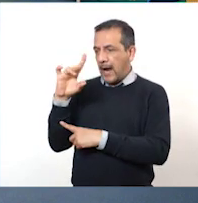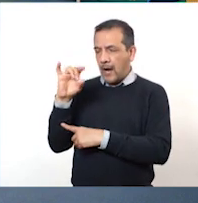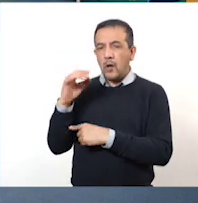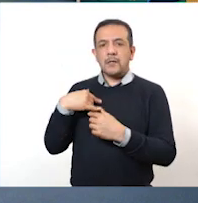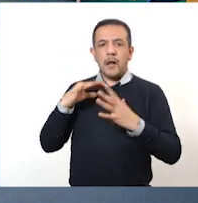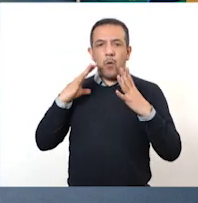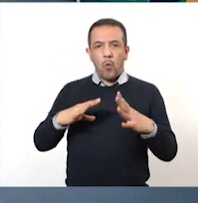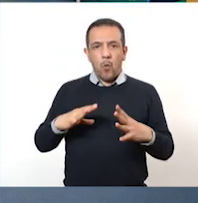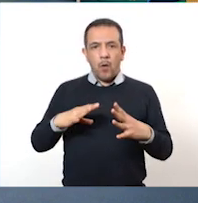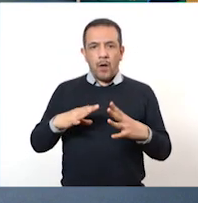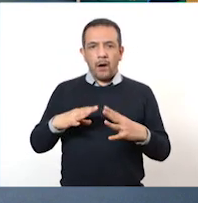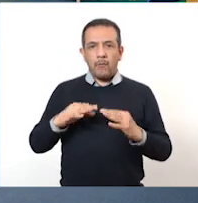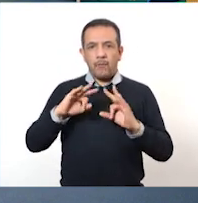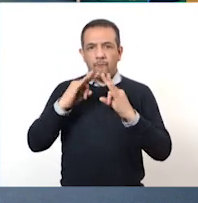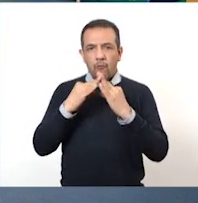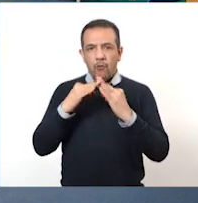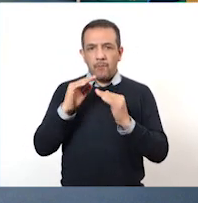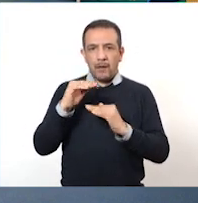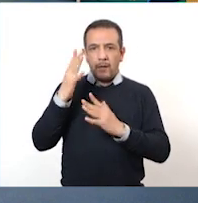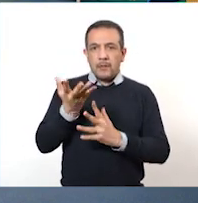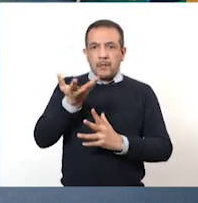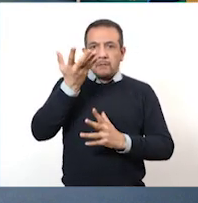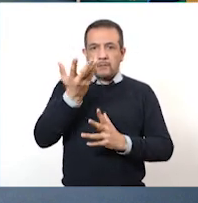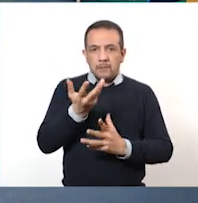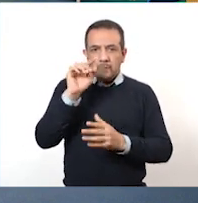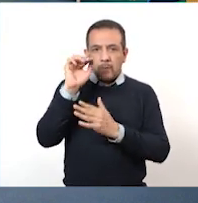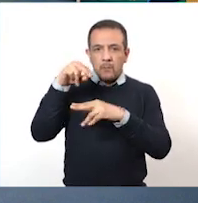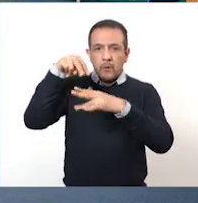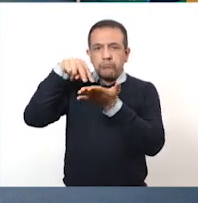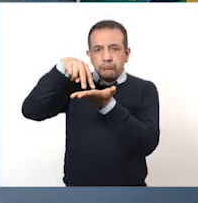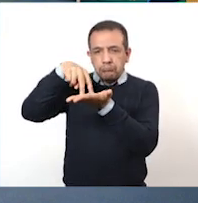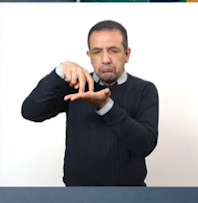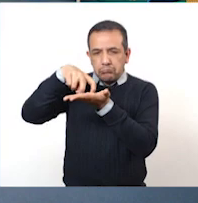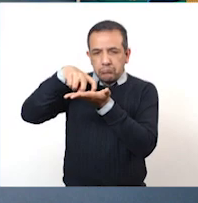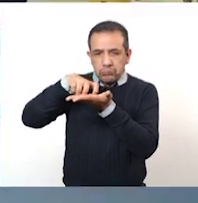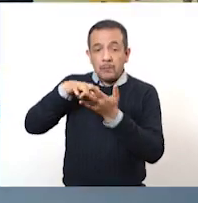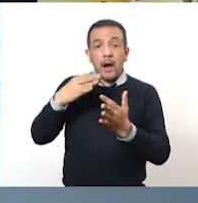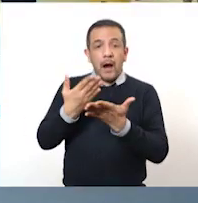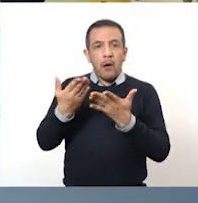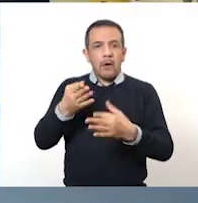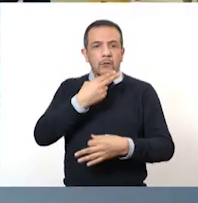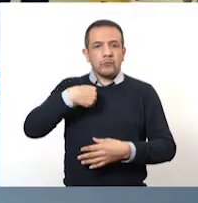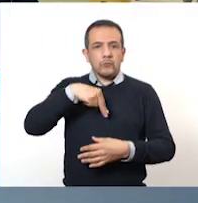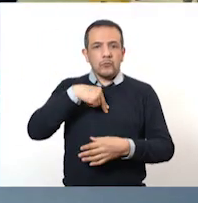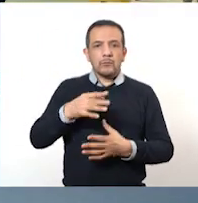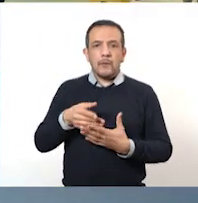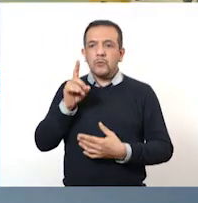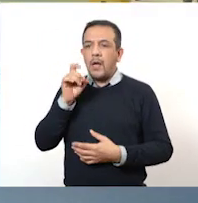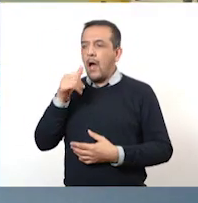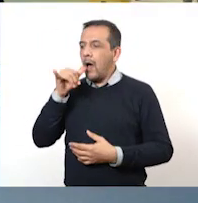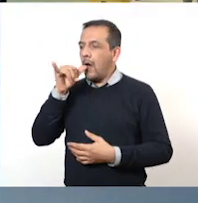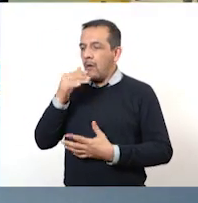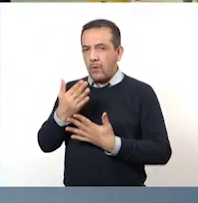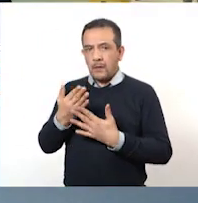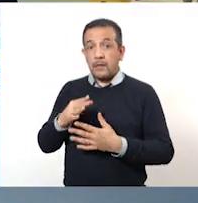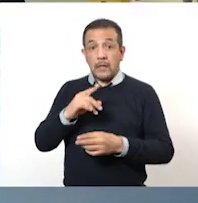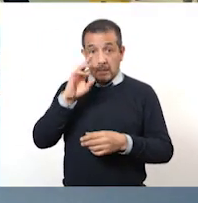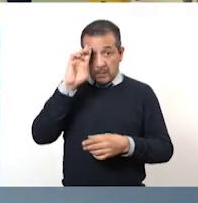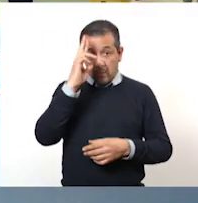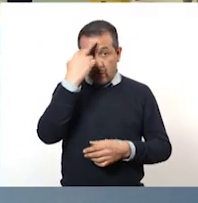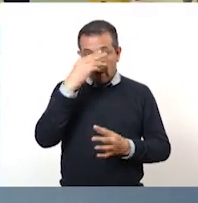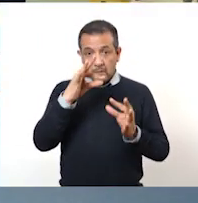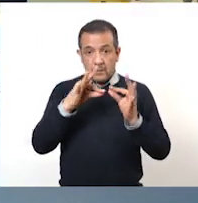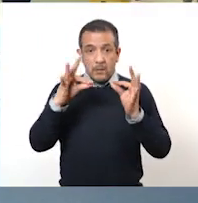acomodando su postura para poder recuperarla. Muy bien, vamos a tomar un poquito de agua. Un poquito de agua, sí. Unos